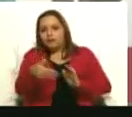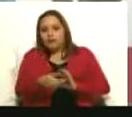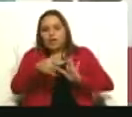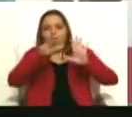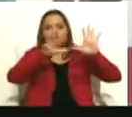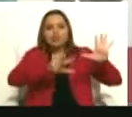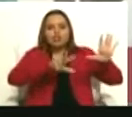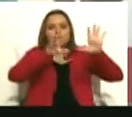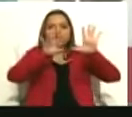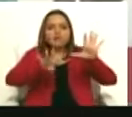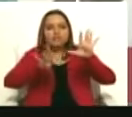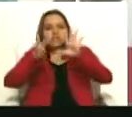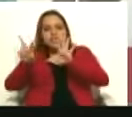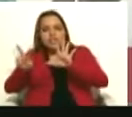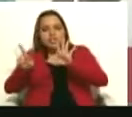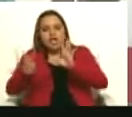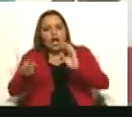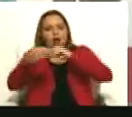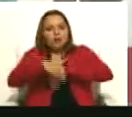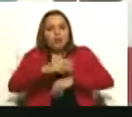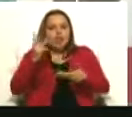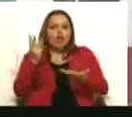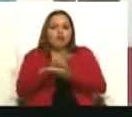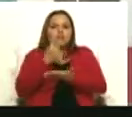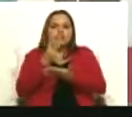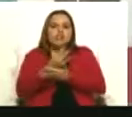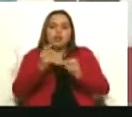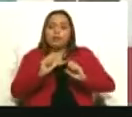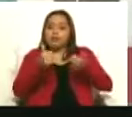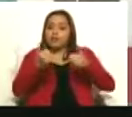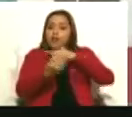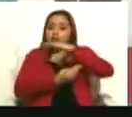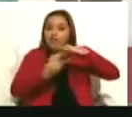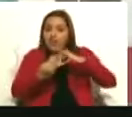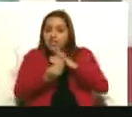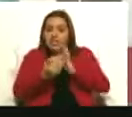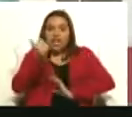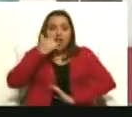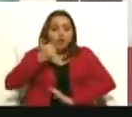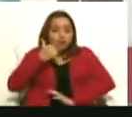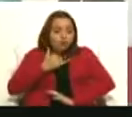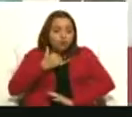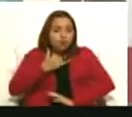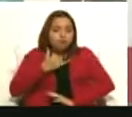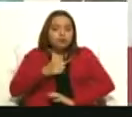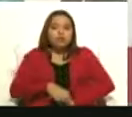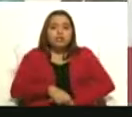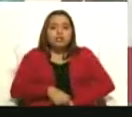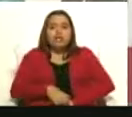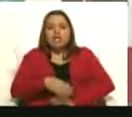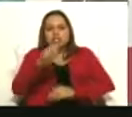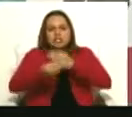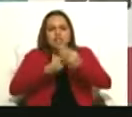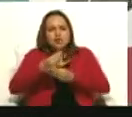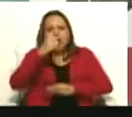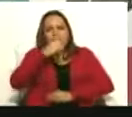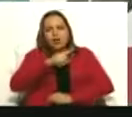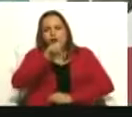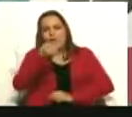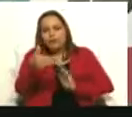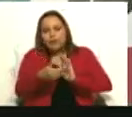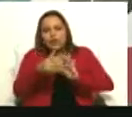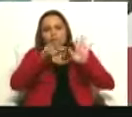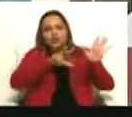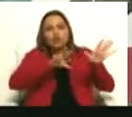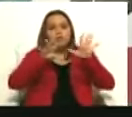1897 el Tratado de Washington, que sentó las reglas para el laudo fraudulento de 1899, allí fue